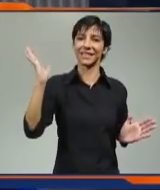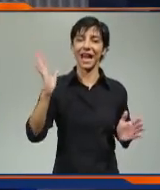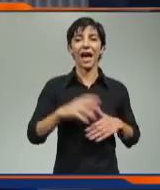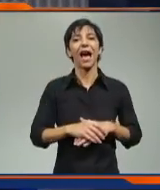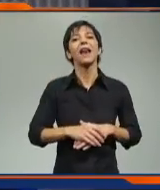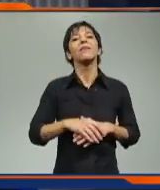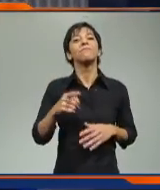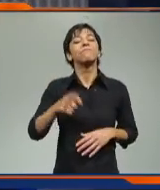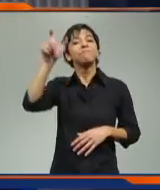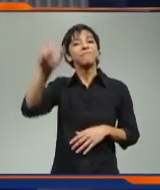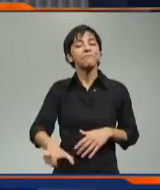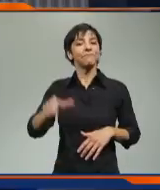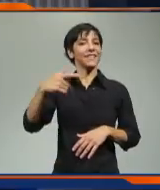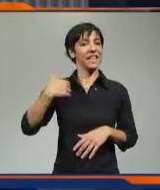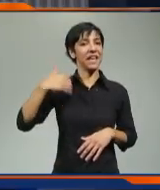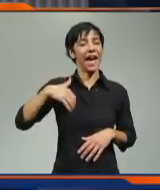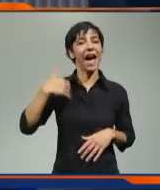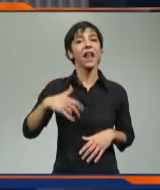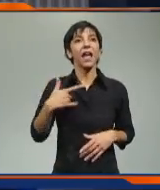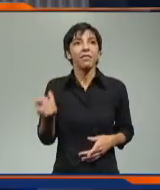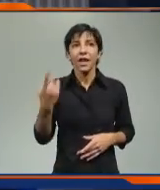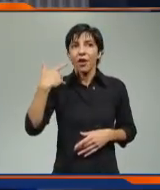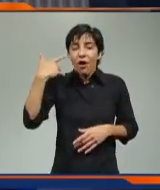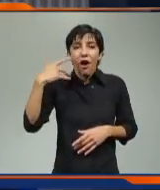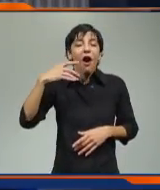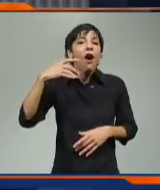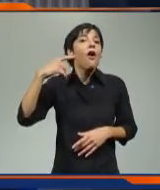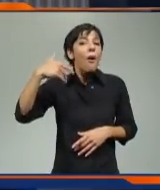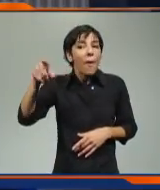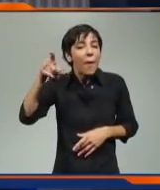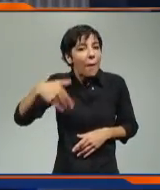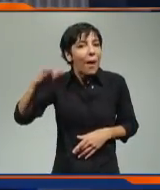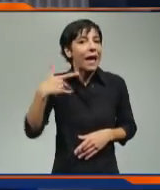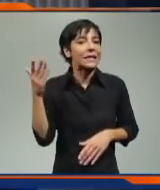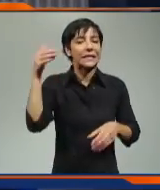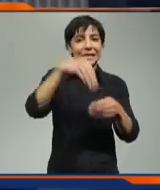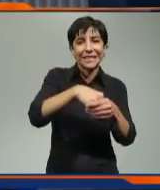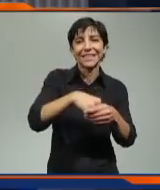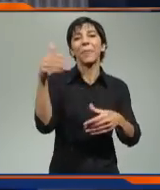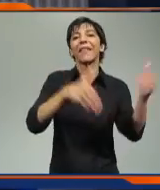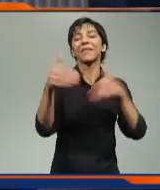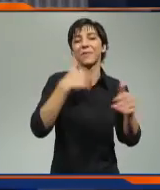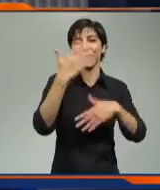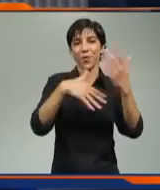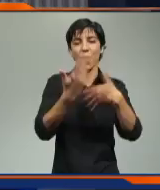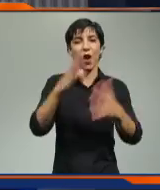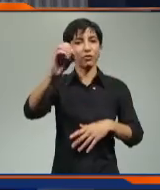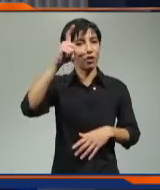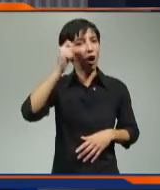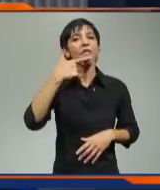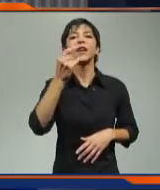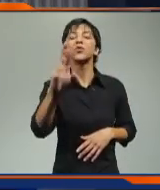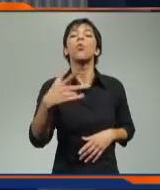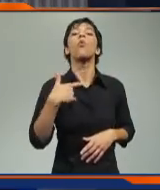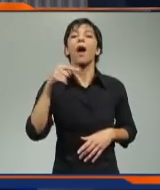garrochista argentino, el protagonista en esta oportunidad. A pocos días de la participación en los Juegos del Sur, vemos un repaso de su carrera y, por supuesto, cómo se